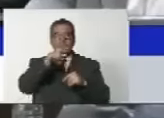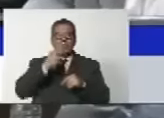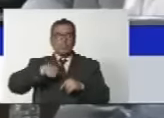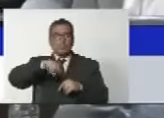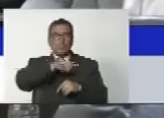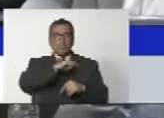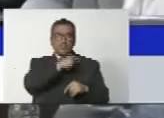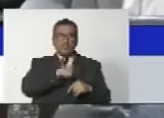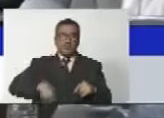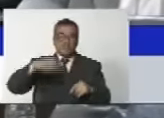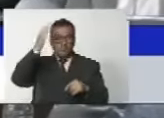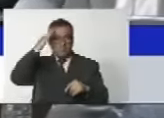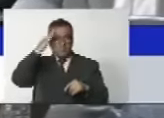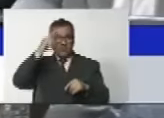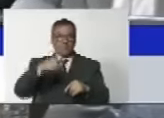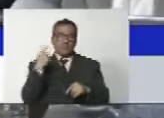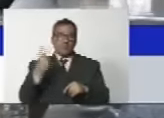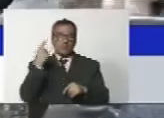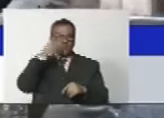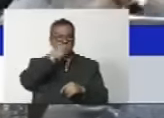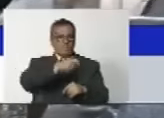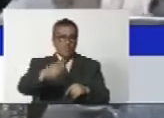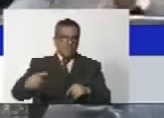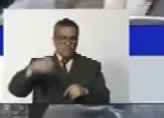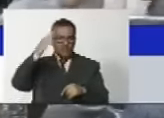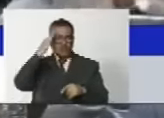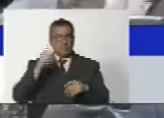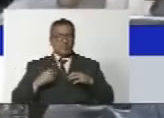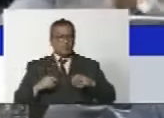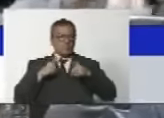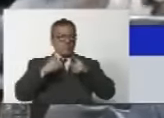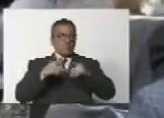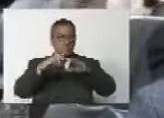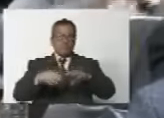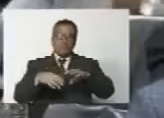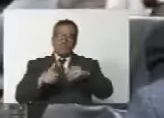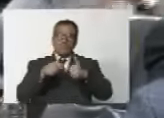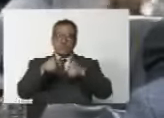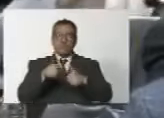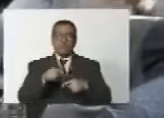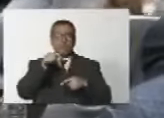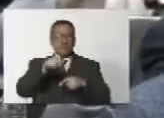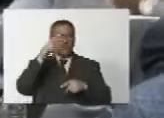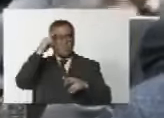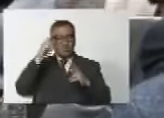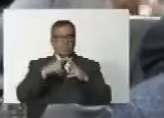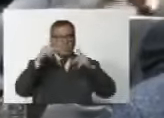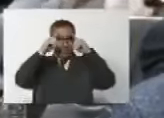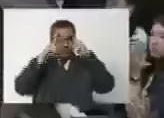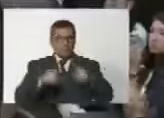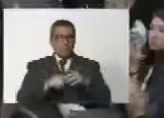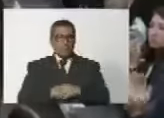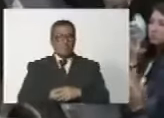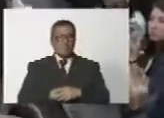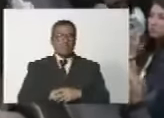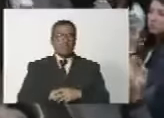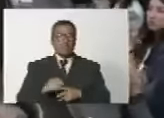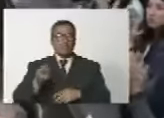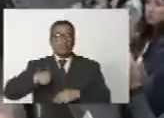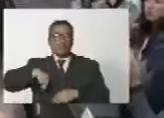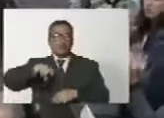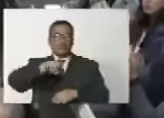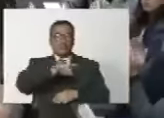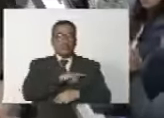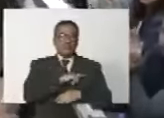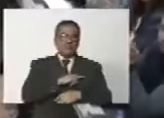nuestro presidente sabe que solo el pueblo salva al pueblo, que deben allí tomarse las decisiones. Así que